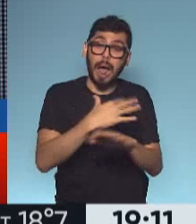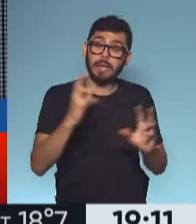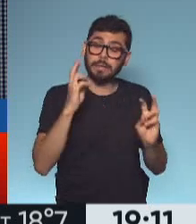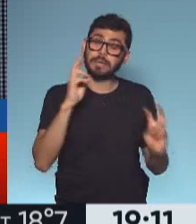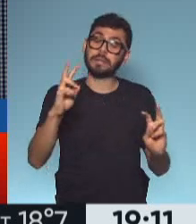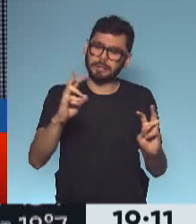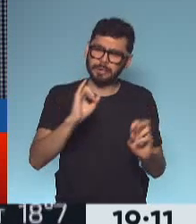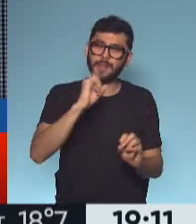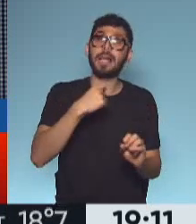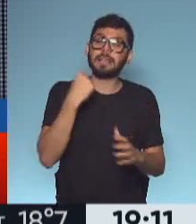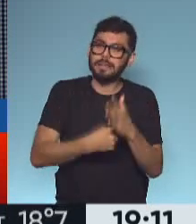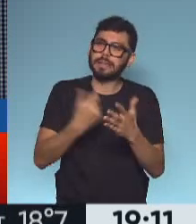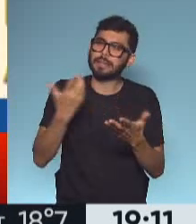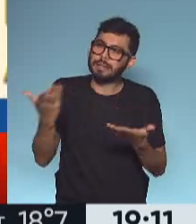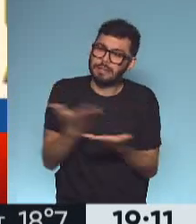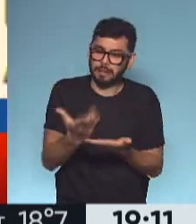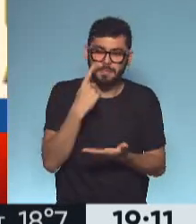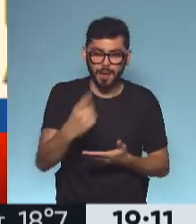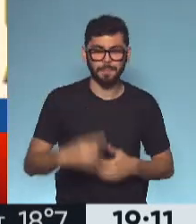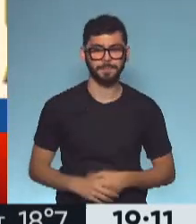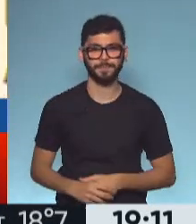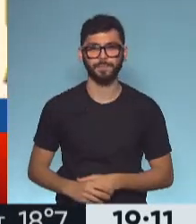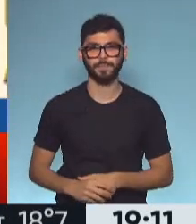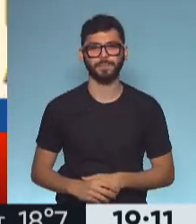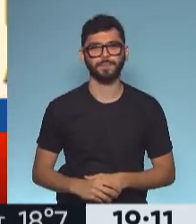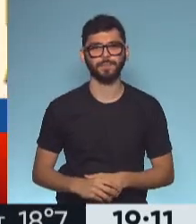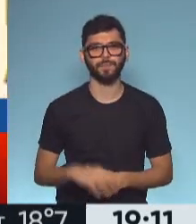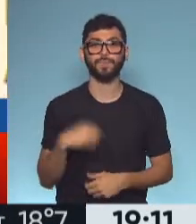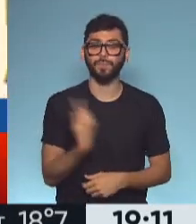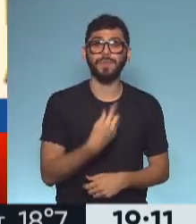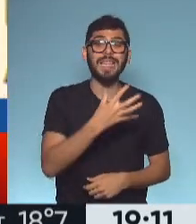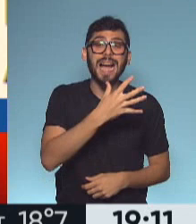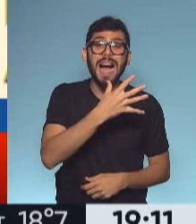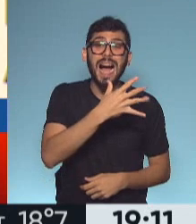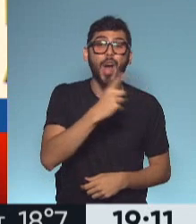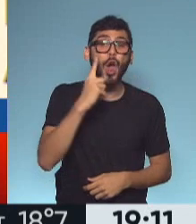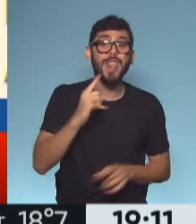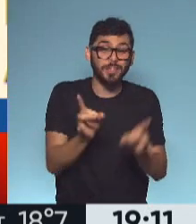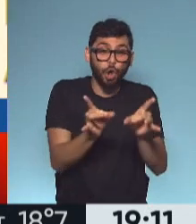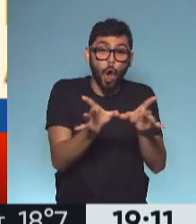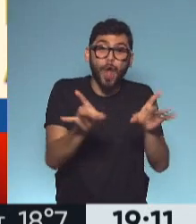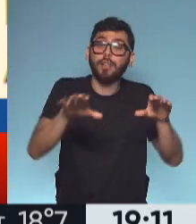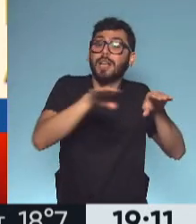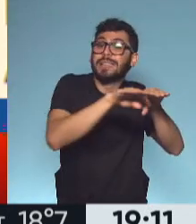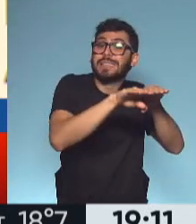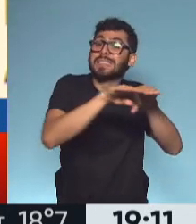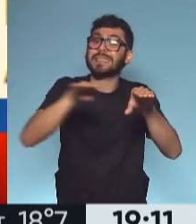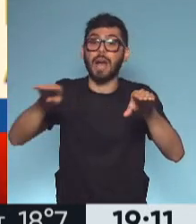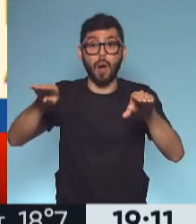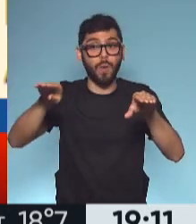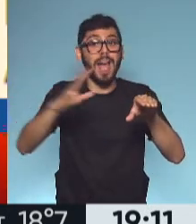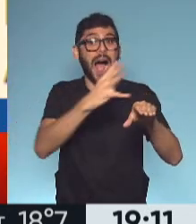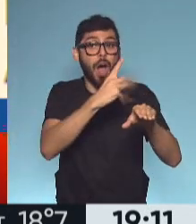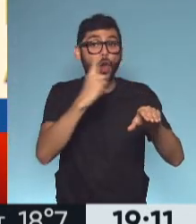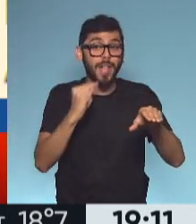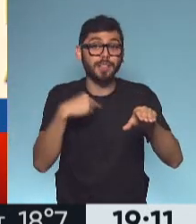a intentar reconstruir puentes. Llevamos 14 días de estabilidad en la curva de casos, lo que nos ha llevado estos últimos días